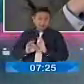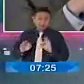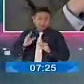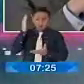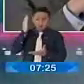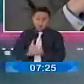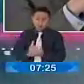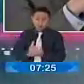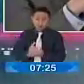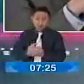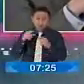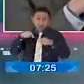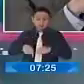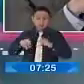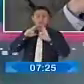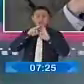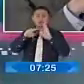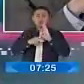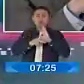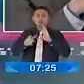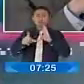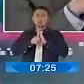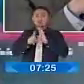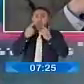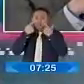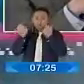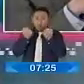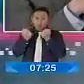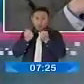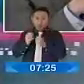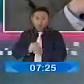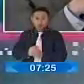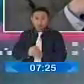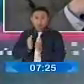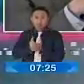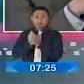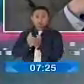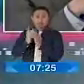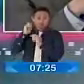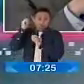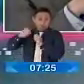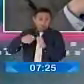para poner una serie de protocolos, mejorar los controles de pesca que se tienen en el país,